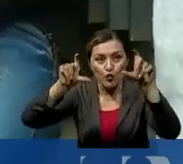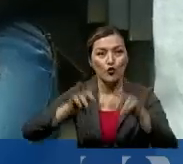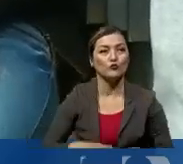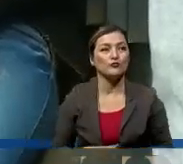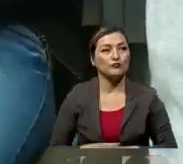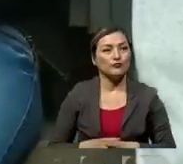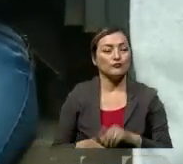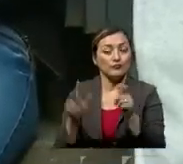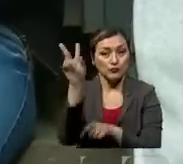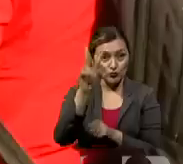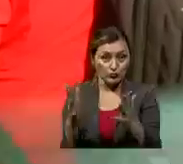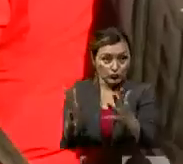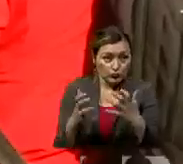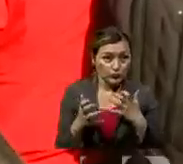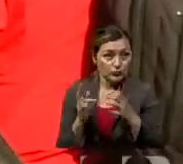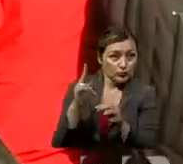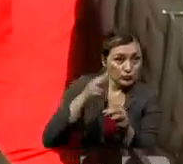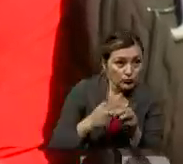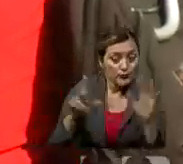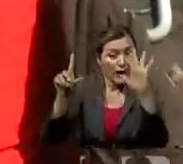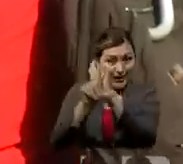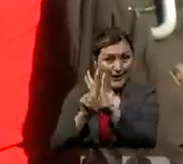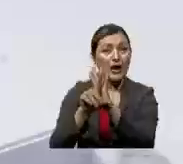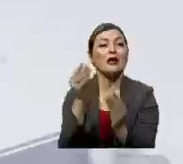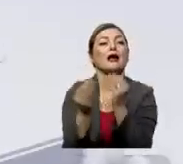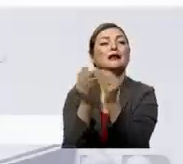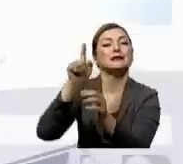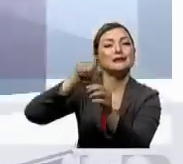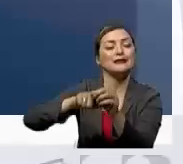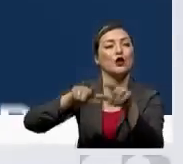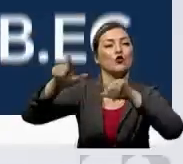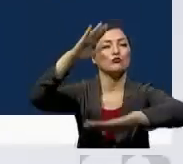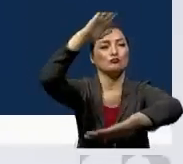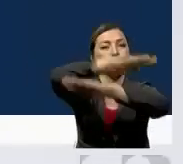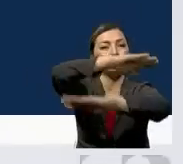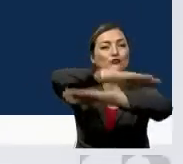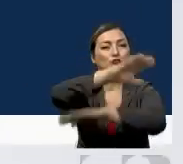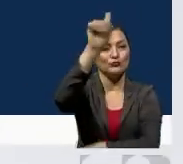Los ciudadanos venezolanos que quieran ser parte de la regularización deberán registrarse en